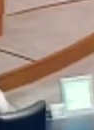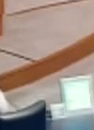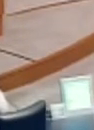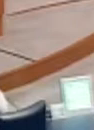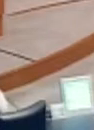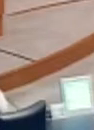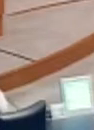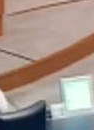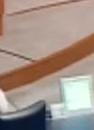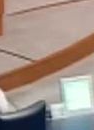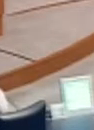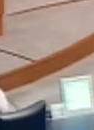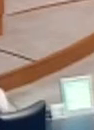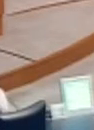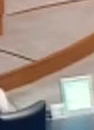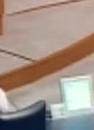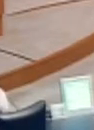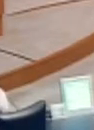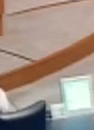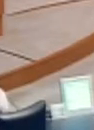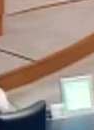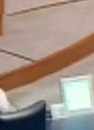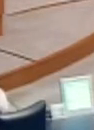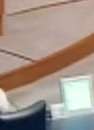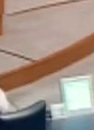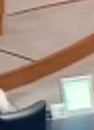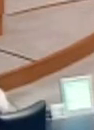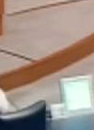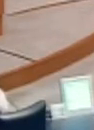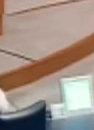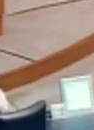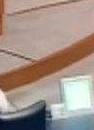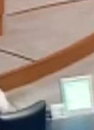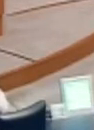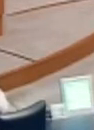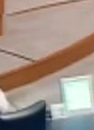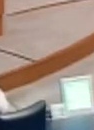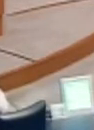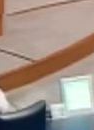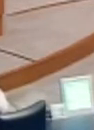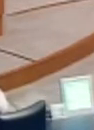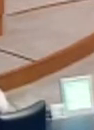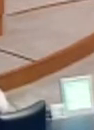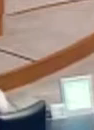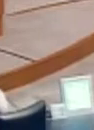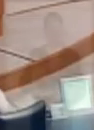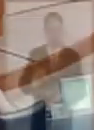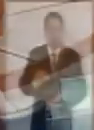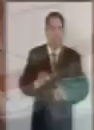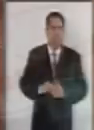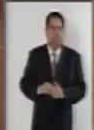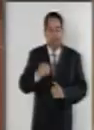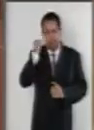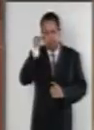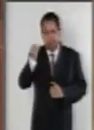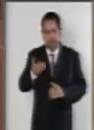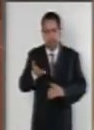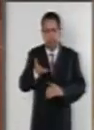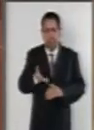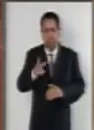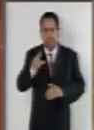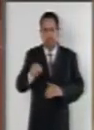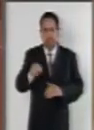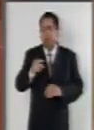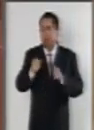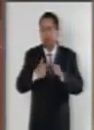Gracias, presidenta. Vengo a presentar mi voto particular en contra de esta iniciativa y quisiera primero dar